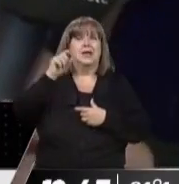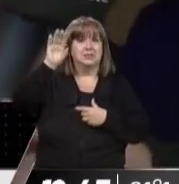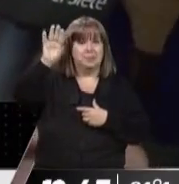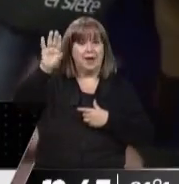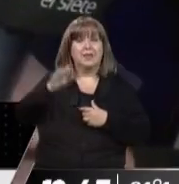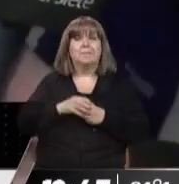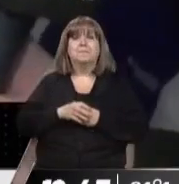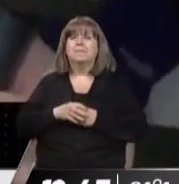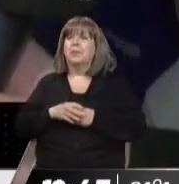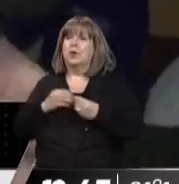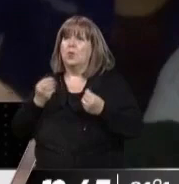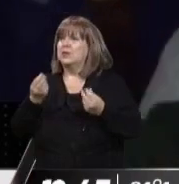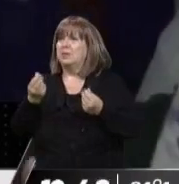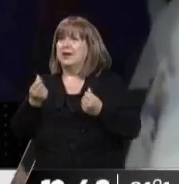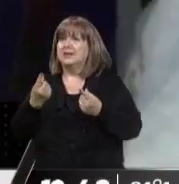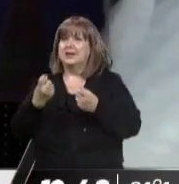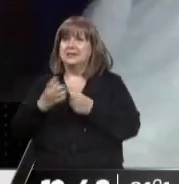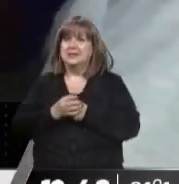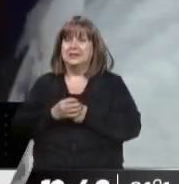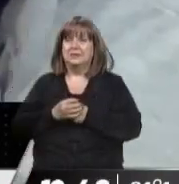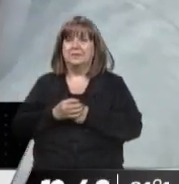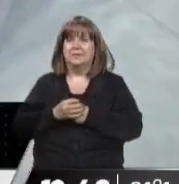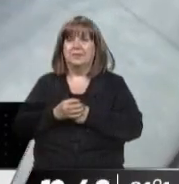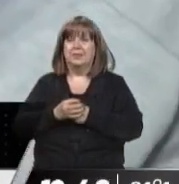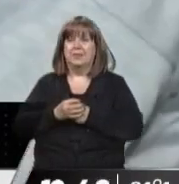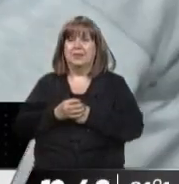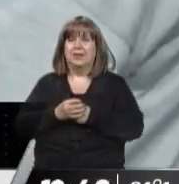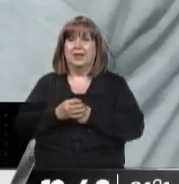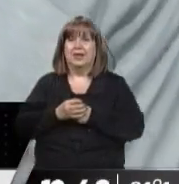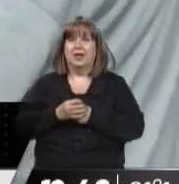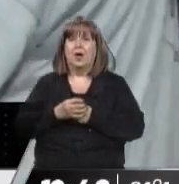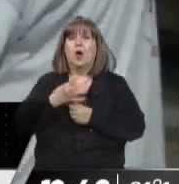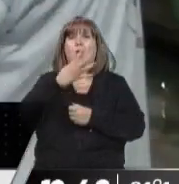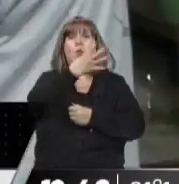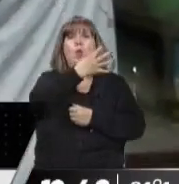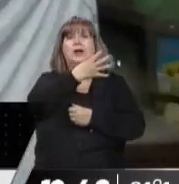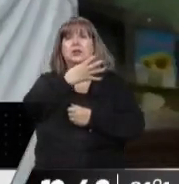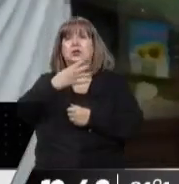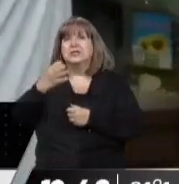Necesitan una plata importante, me imagino. El presupuesto asciende a 415 mil euros.